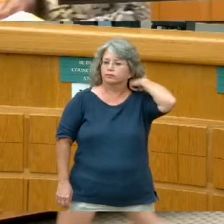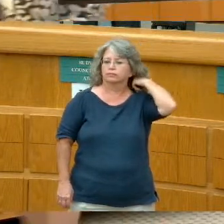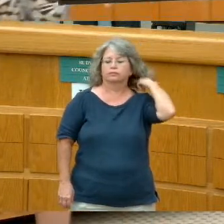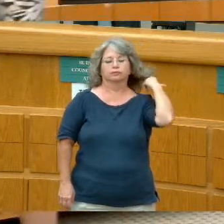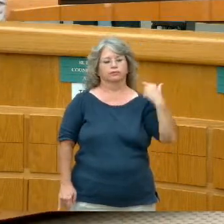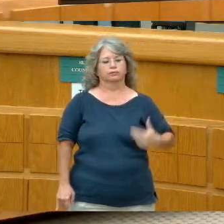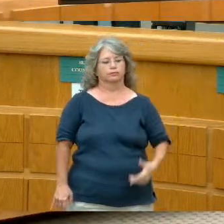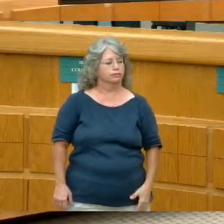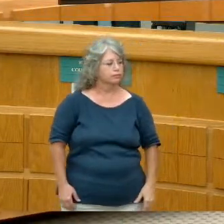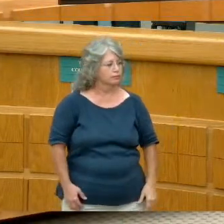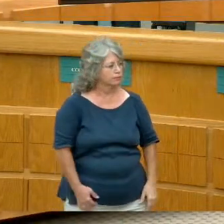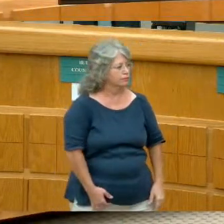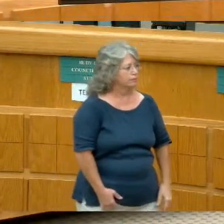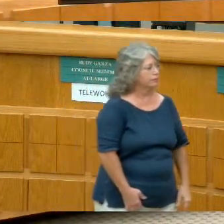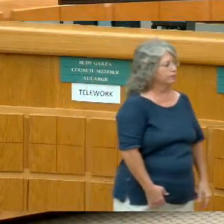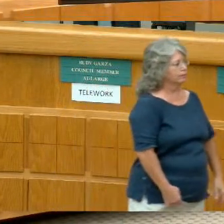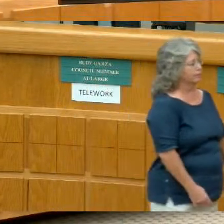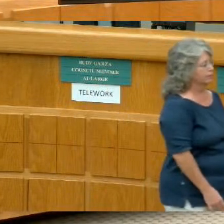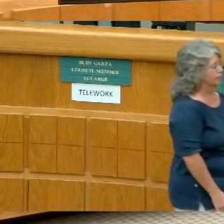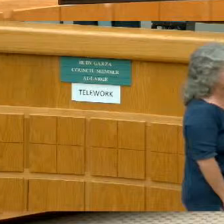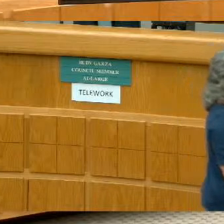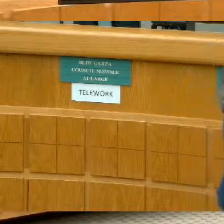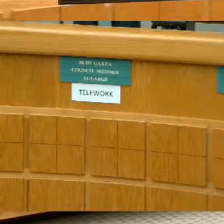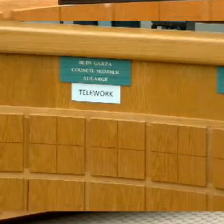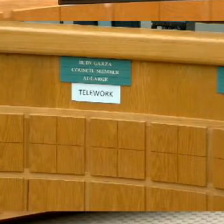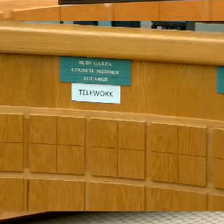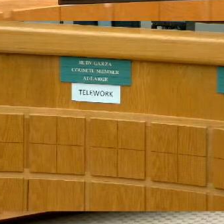cuyos resultados apenas fueron entregados el día de hoy.